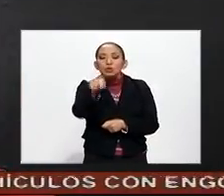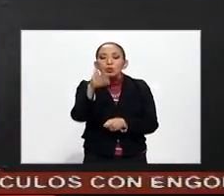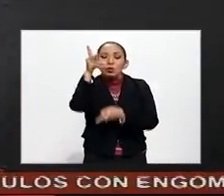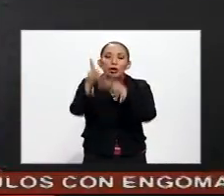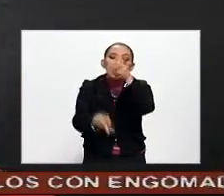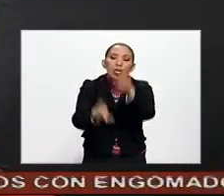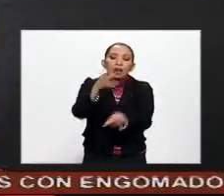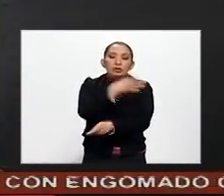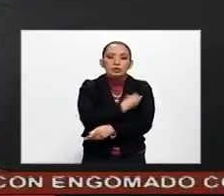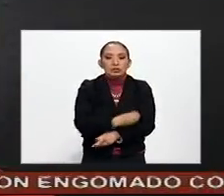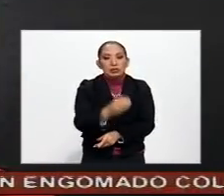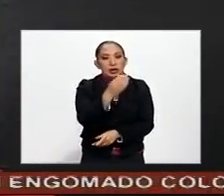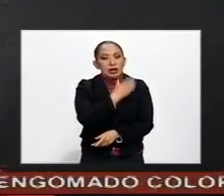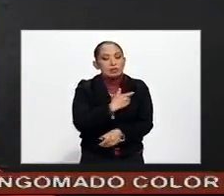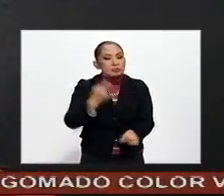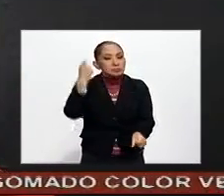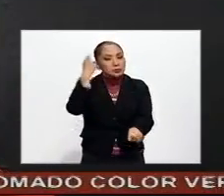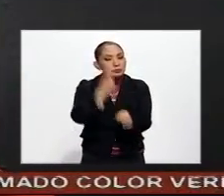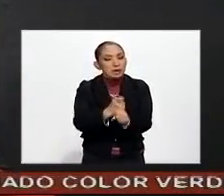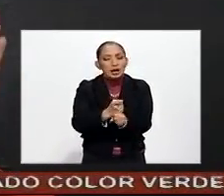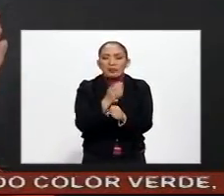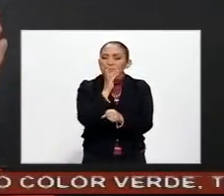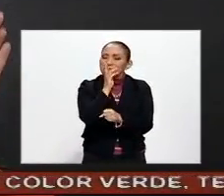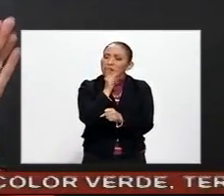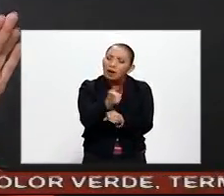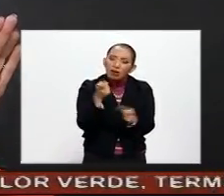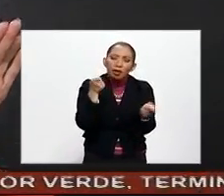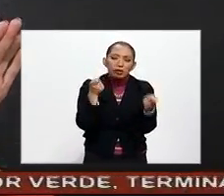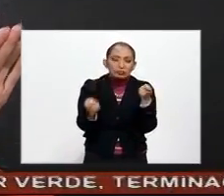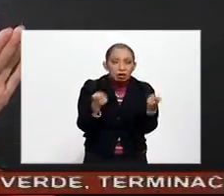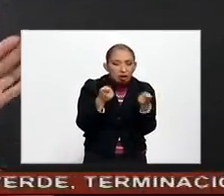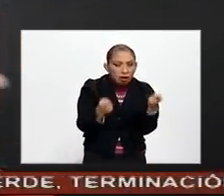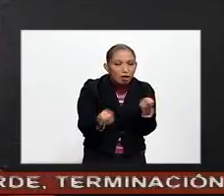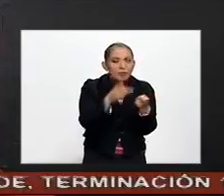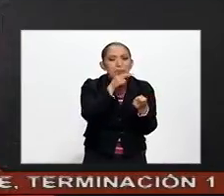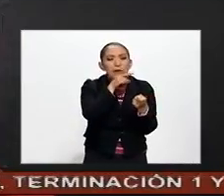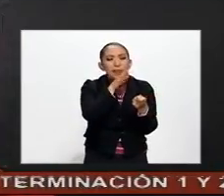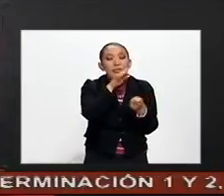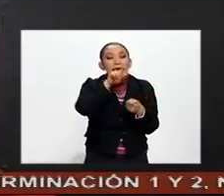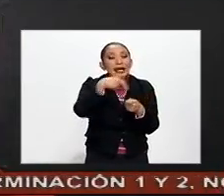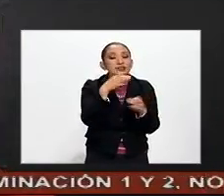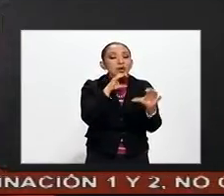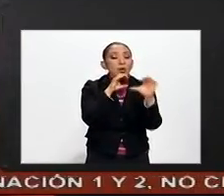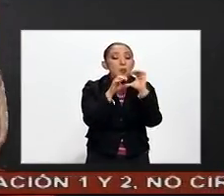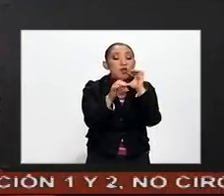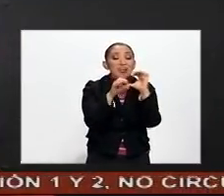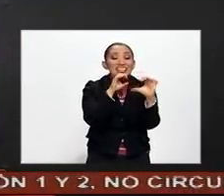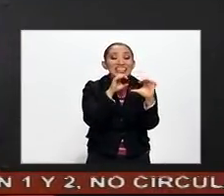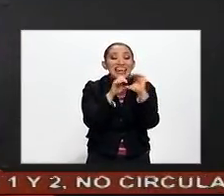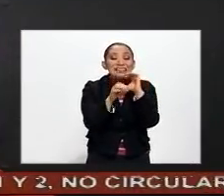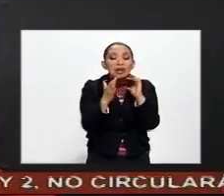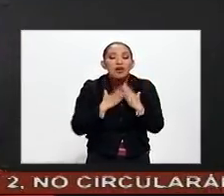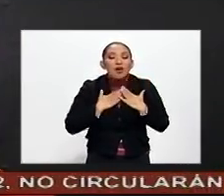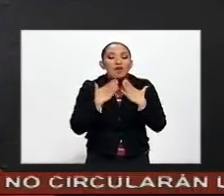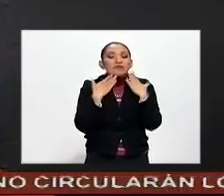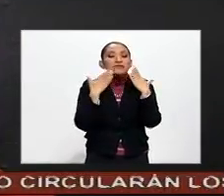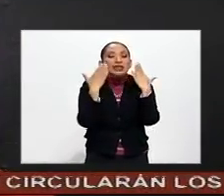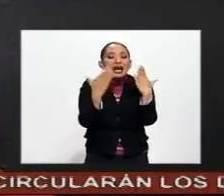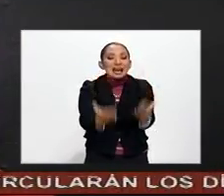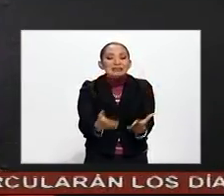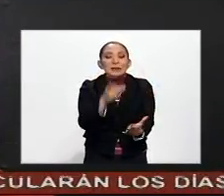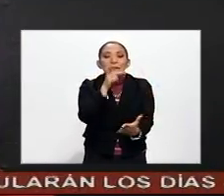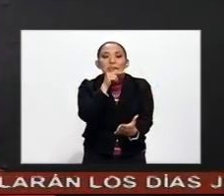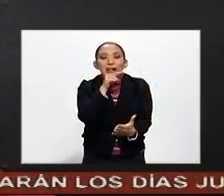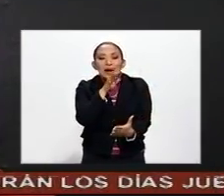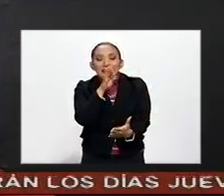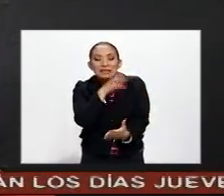conversa con tus hijos. Lo primero, el mejor control parental, Omar, es la comunicación y la confianza que un padre y